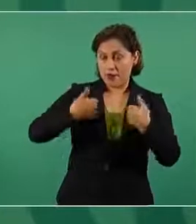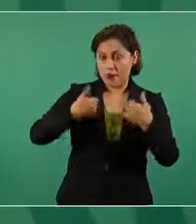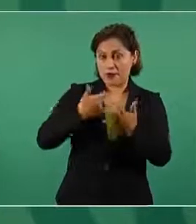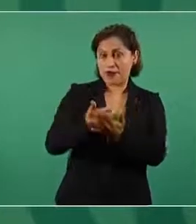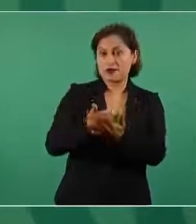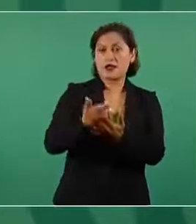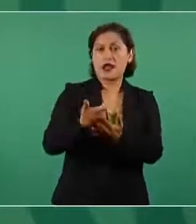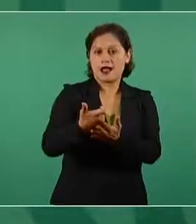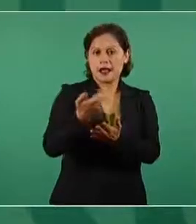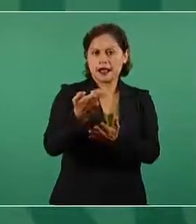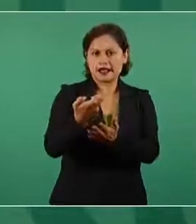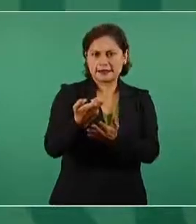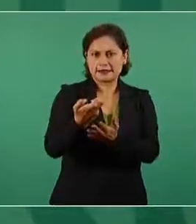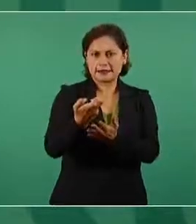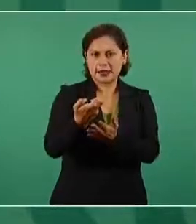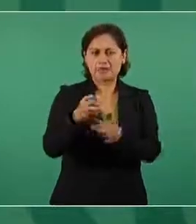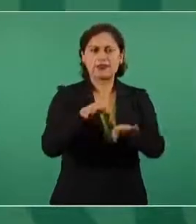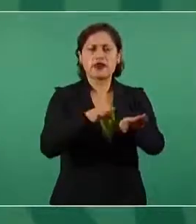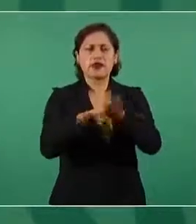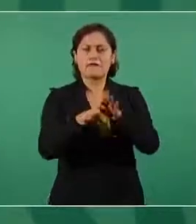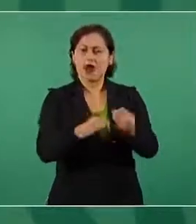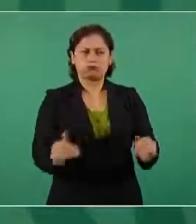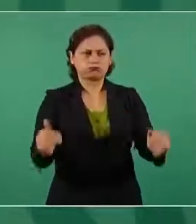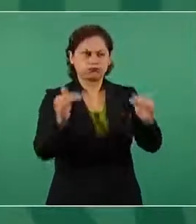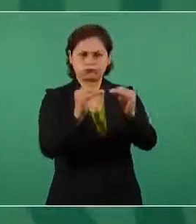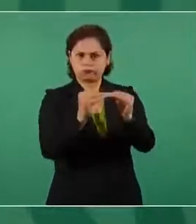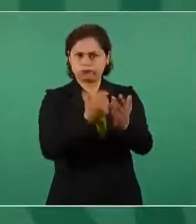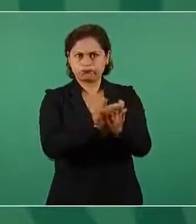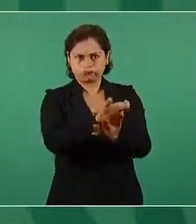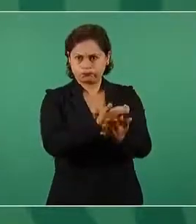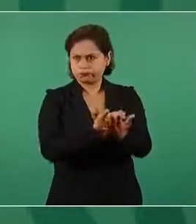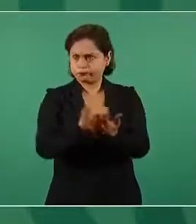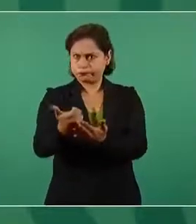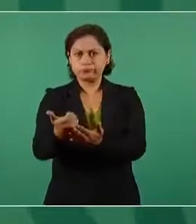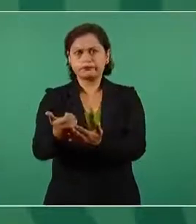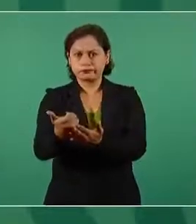salario mínimo, hay que aumentarlo,